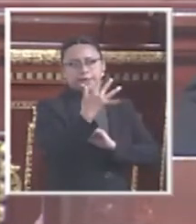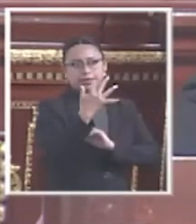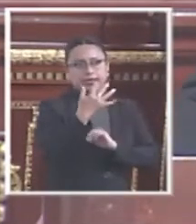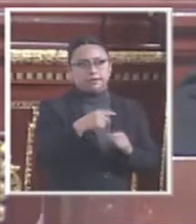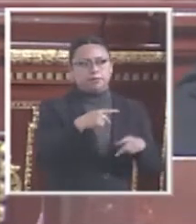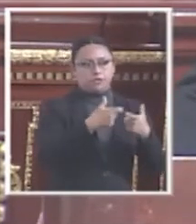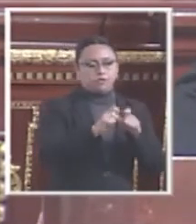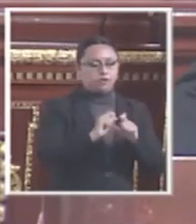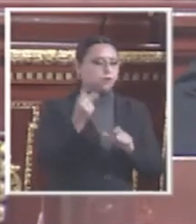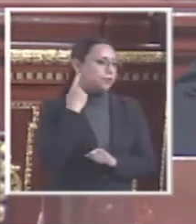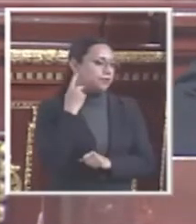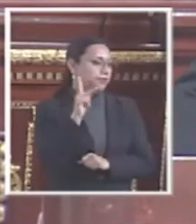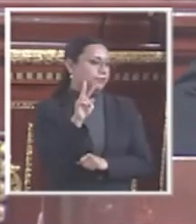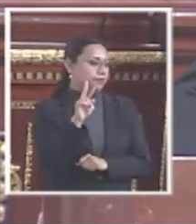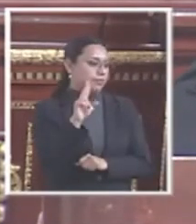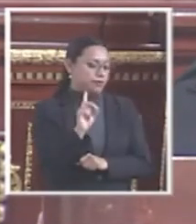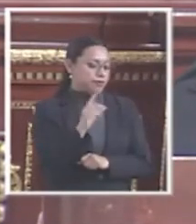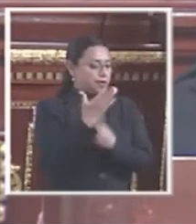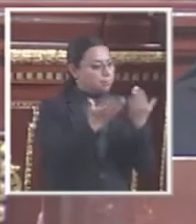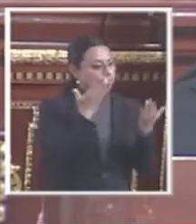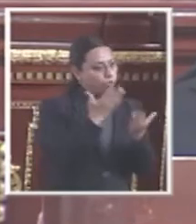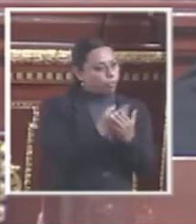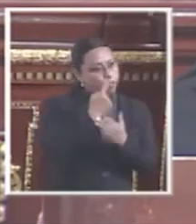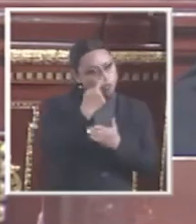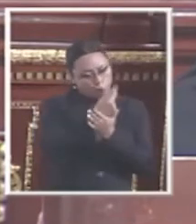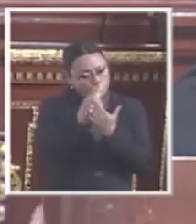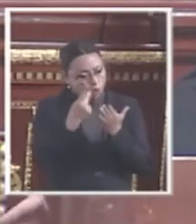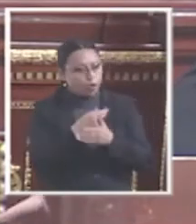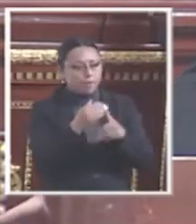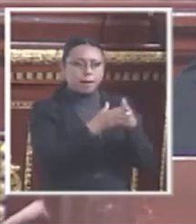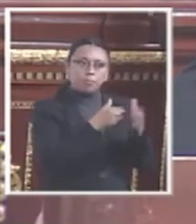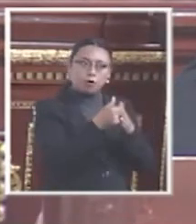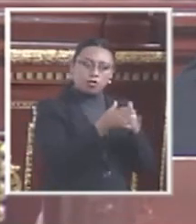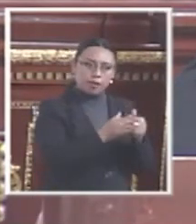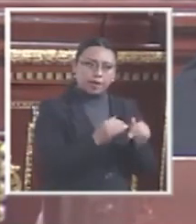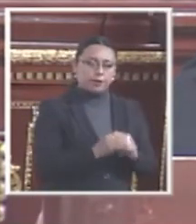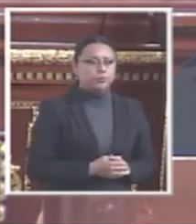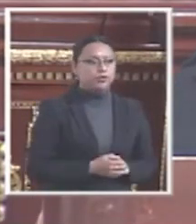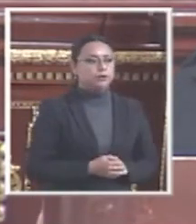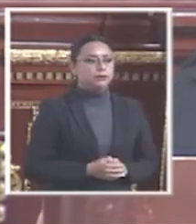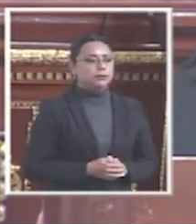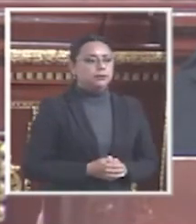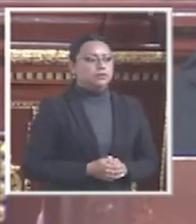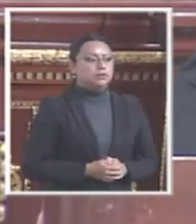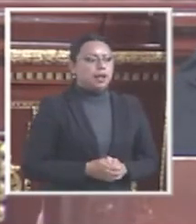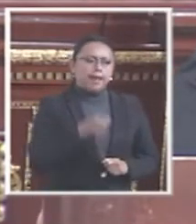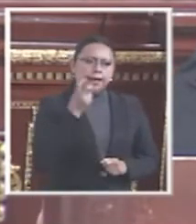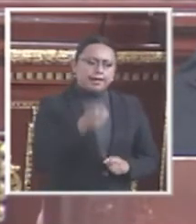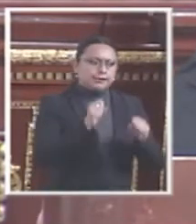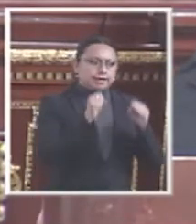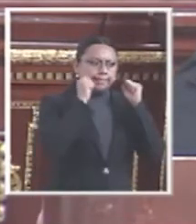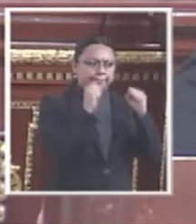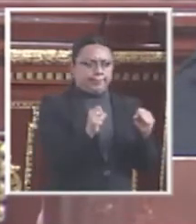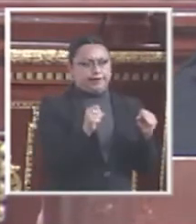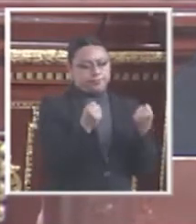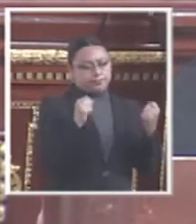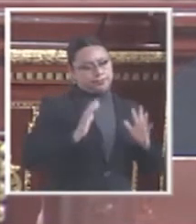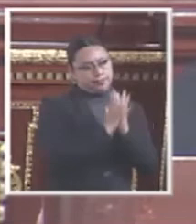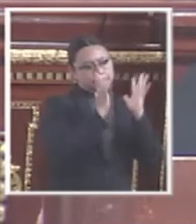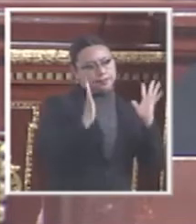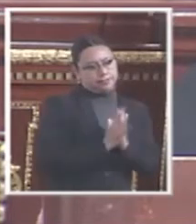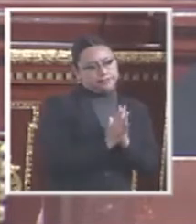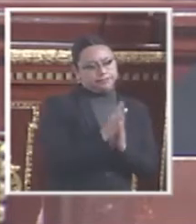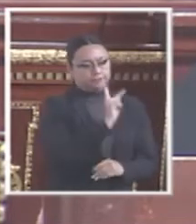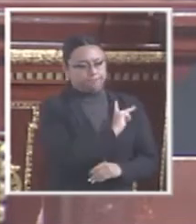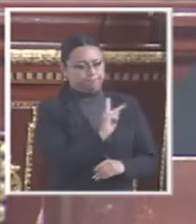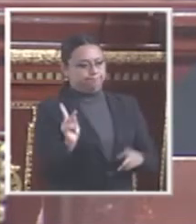los titulares de las alcaldías a modificar excepcionalmente los proyectos de presupuesto participativo por proyectos que tengan